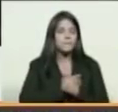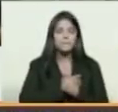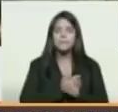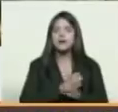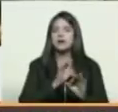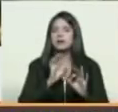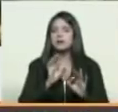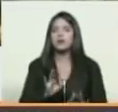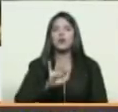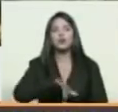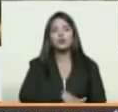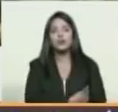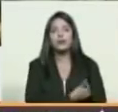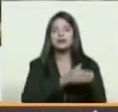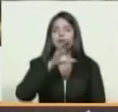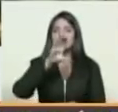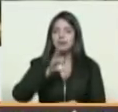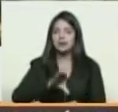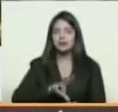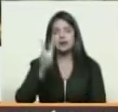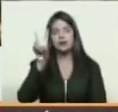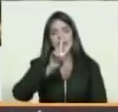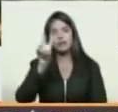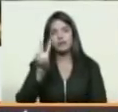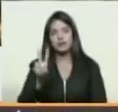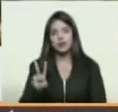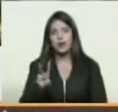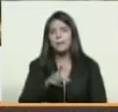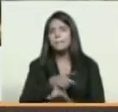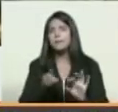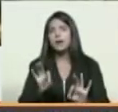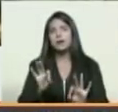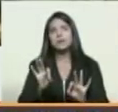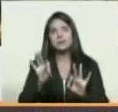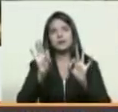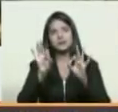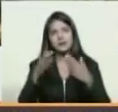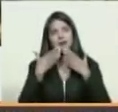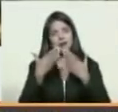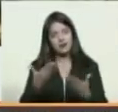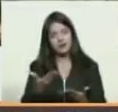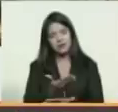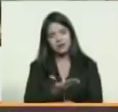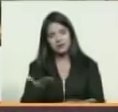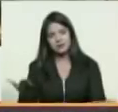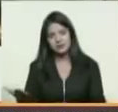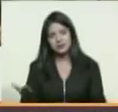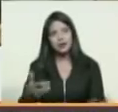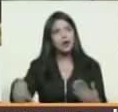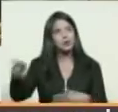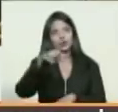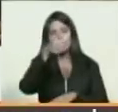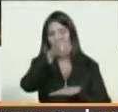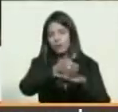mater, Universidad Central de Venezuela. De manera especial quiero agradecerle a todos los